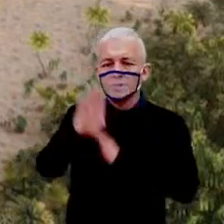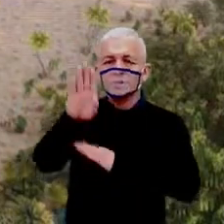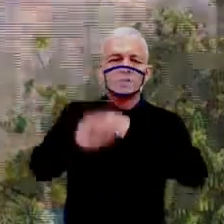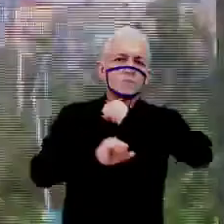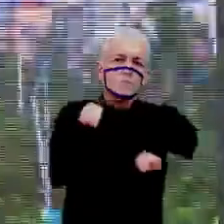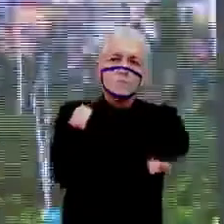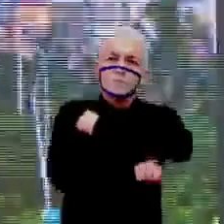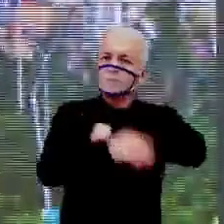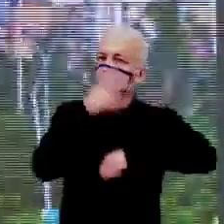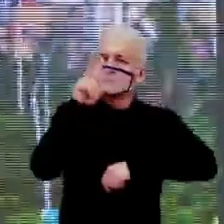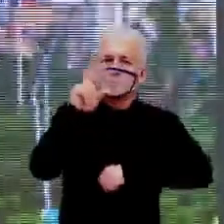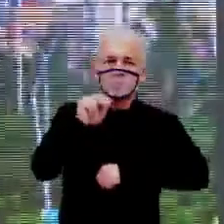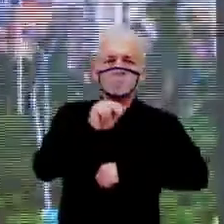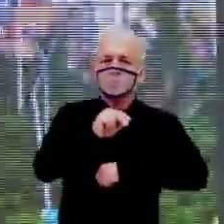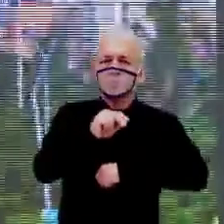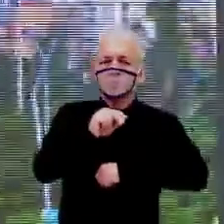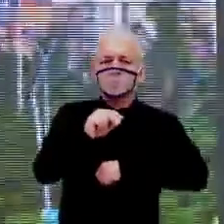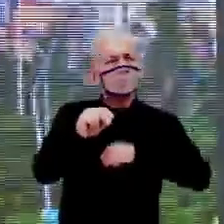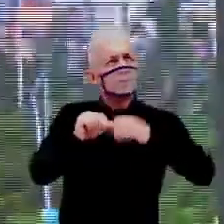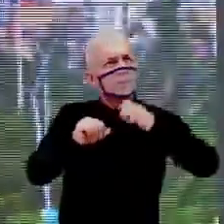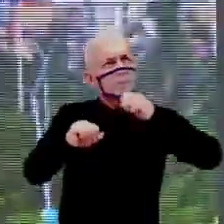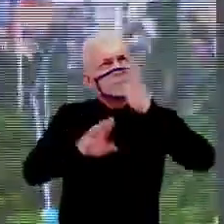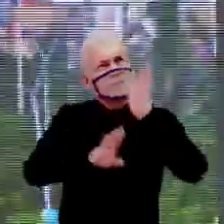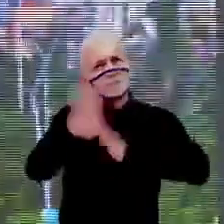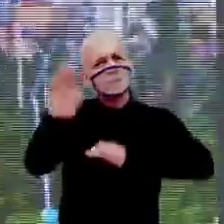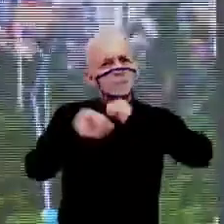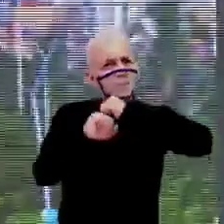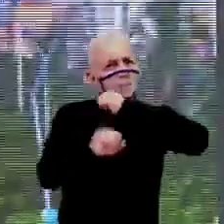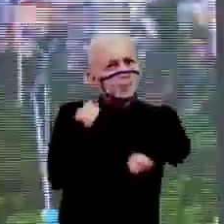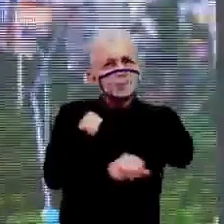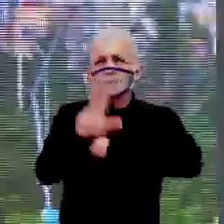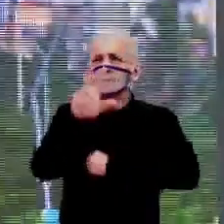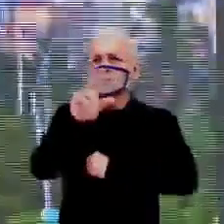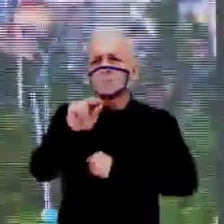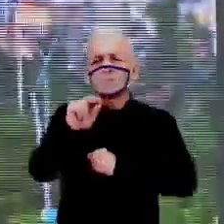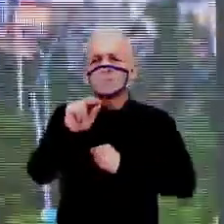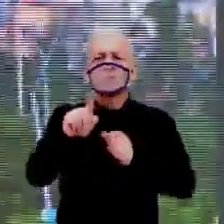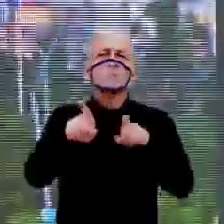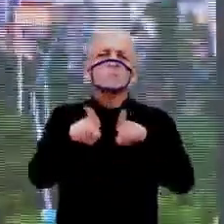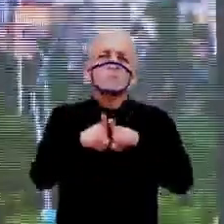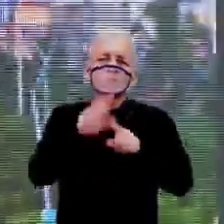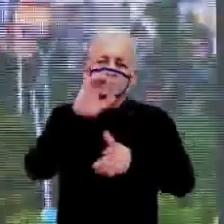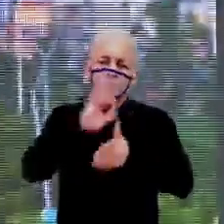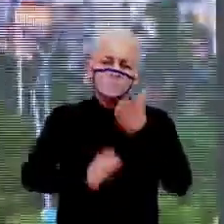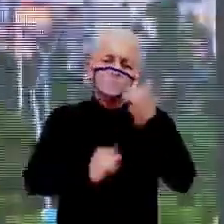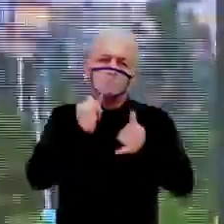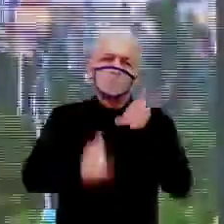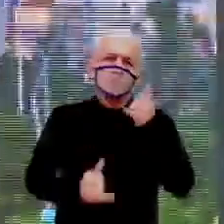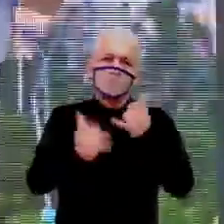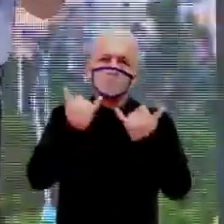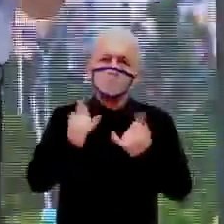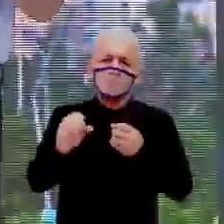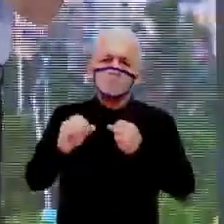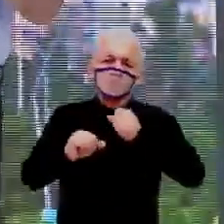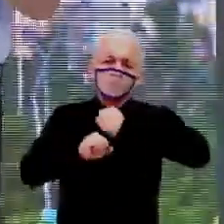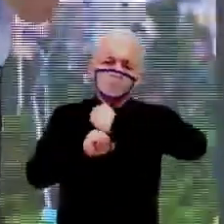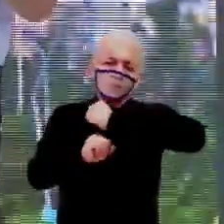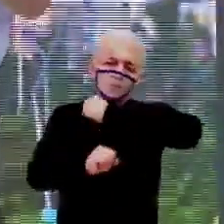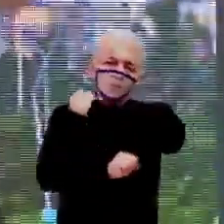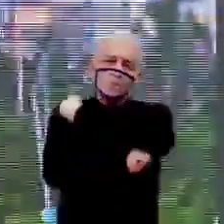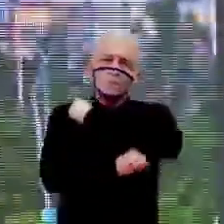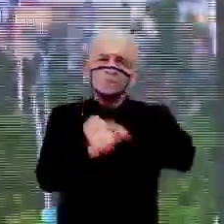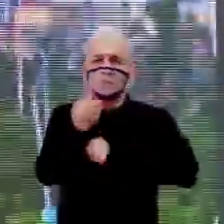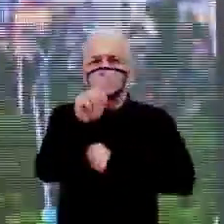sostenible, donde simplemente es un capítulo al final de cada proyecto. Ahora es la